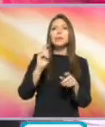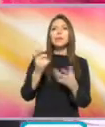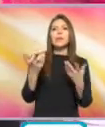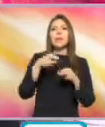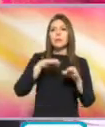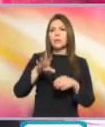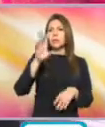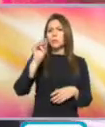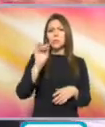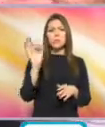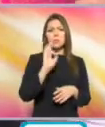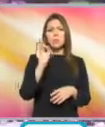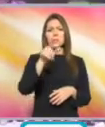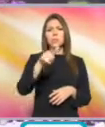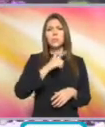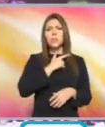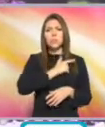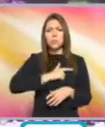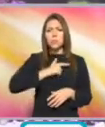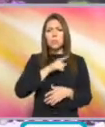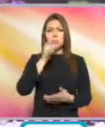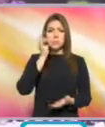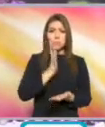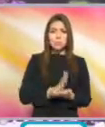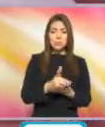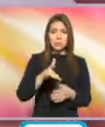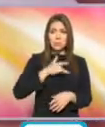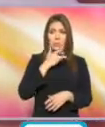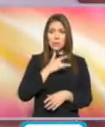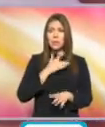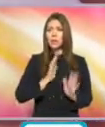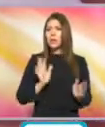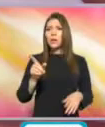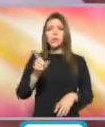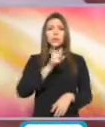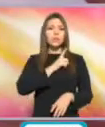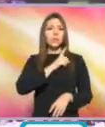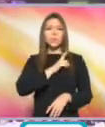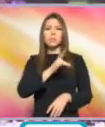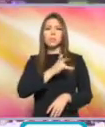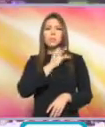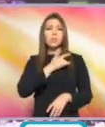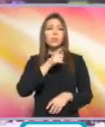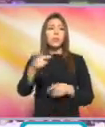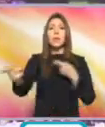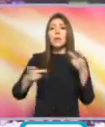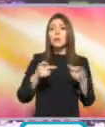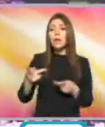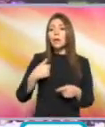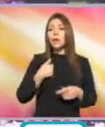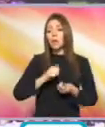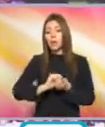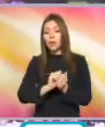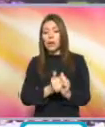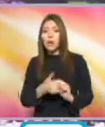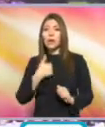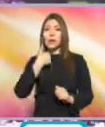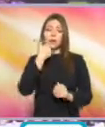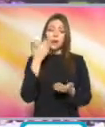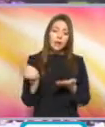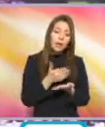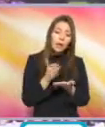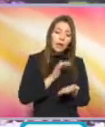Si tú identificas que alguien te Sentirlo. gusta, tú lo sientes, eso se siente, eso se vibra. Tú no te preparas para esto, voy a Claro. volverme pansexual